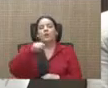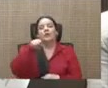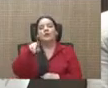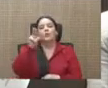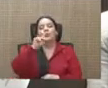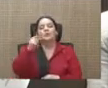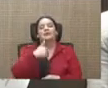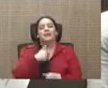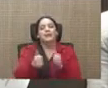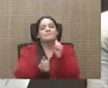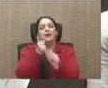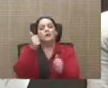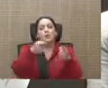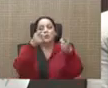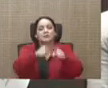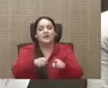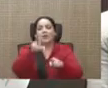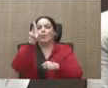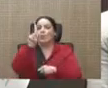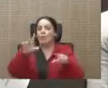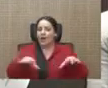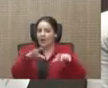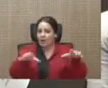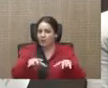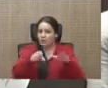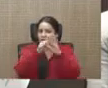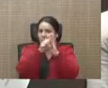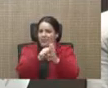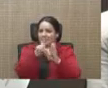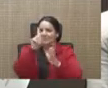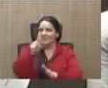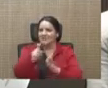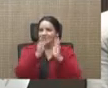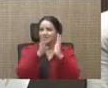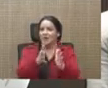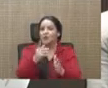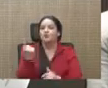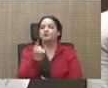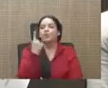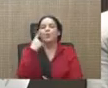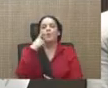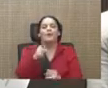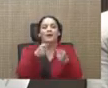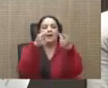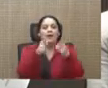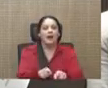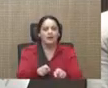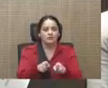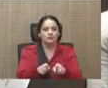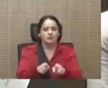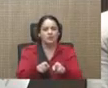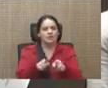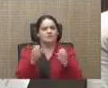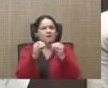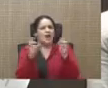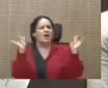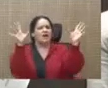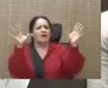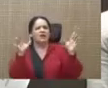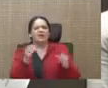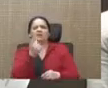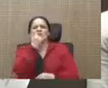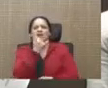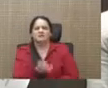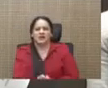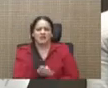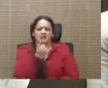mayor consecuencia, como un acto simbólico debemos dejarlo únicamente para casos extremos. ¿Qué pasa si por cada error o por cada